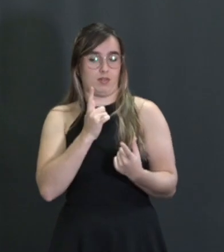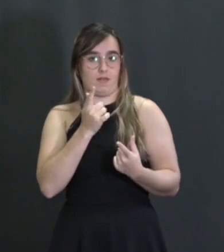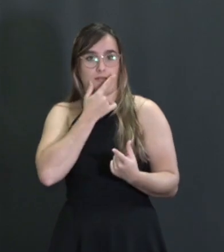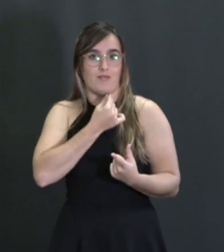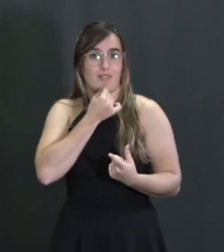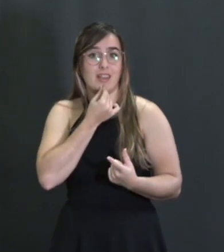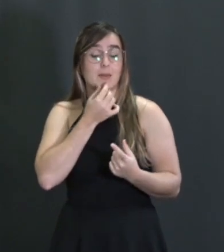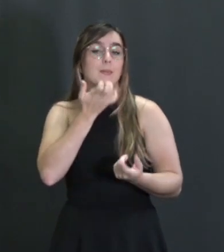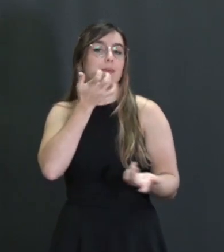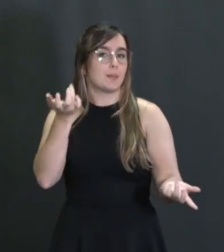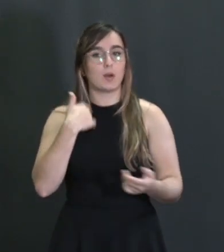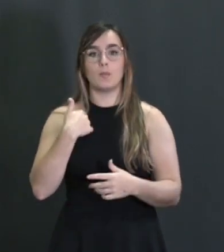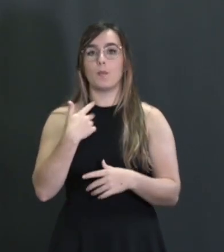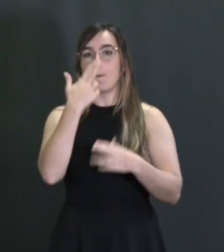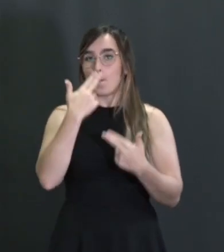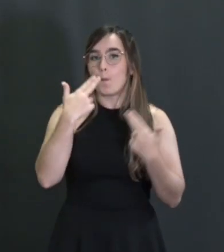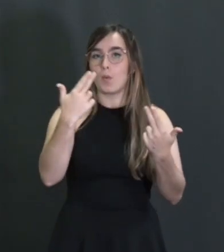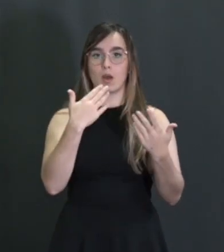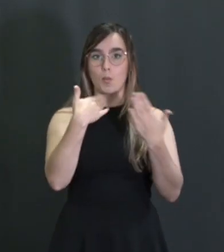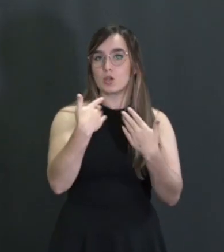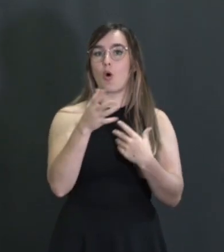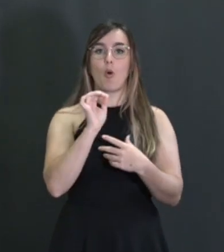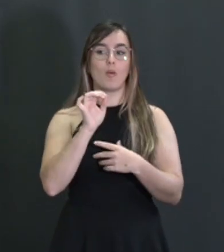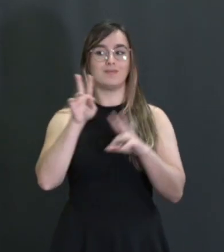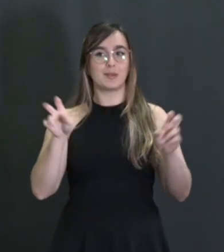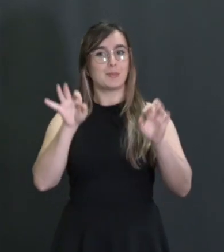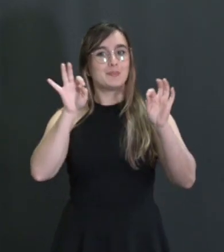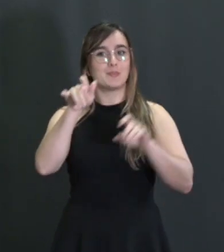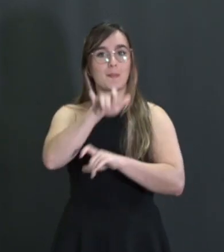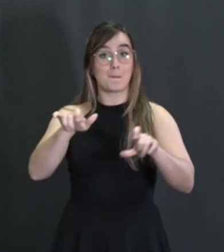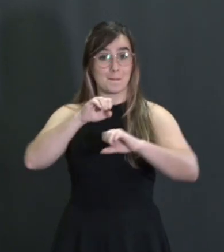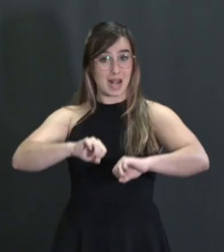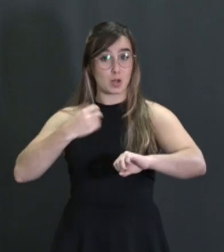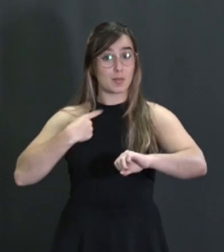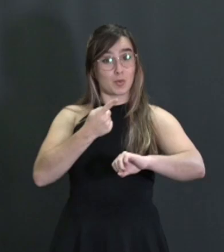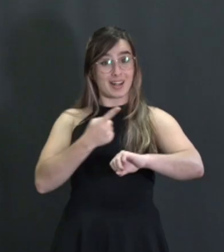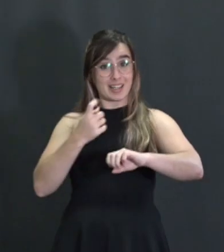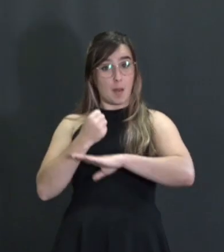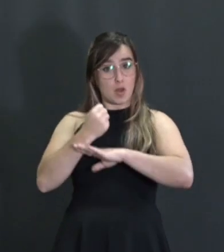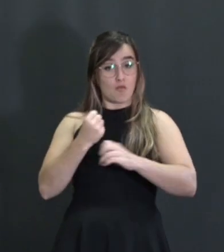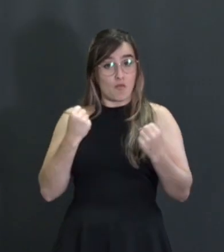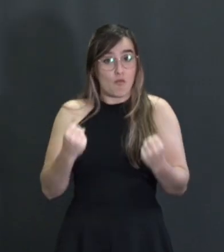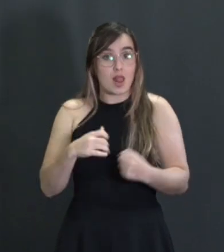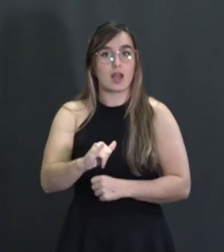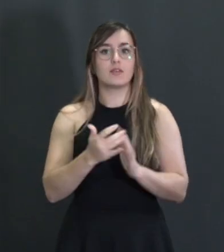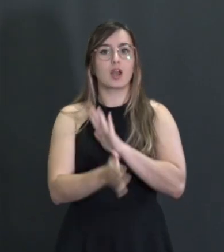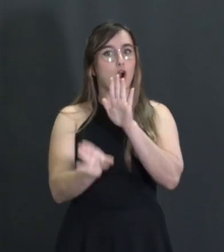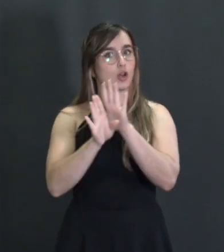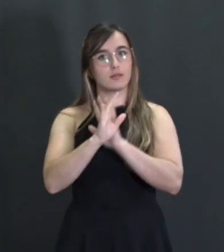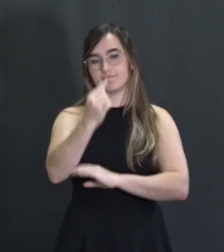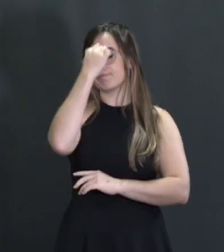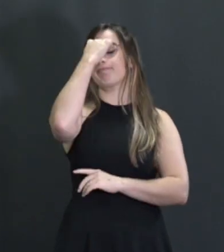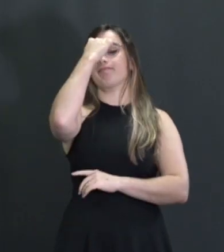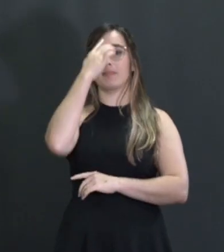pública, y en tema de mayores con grandes necesidades de apoyo, pues se sigue pensando que donde mejor están